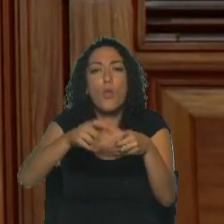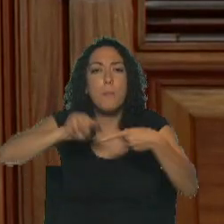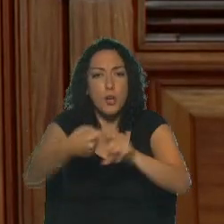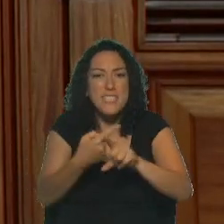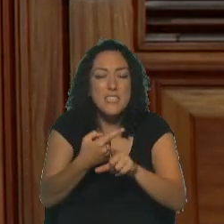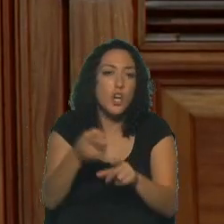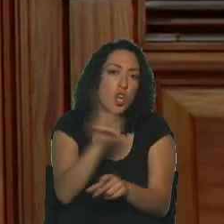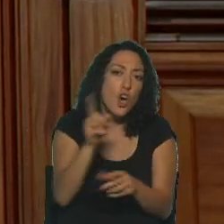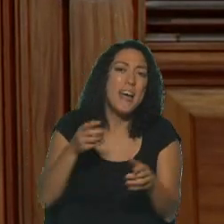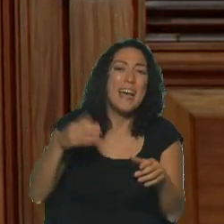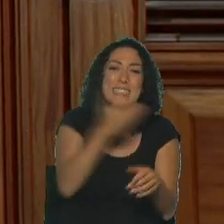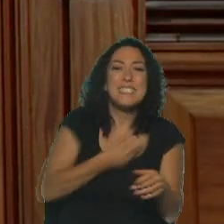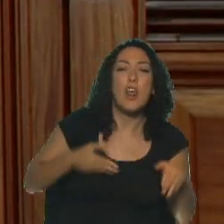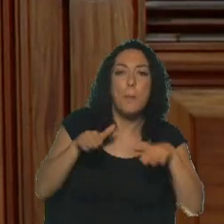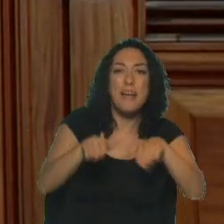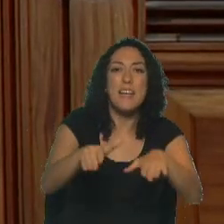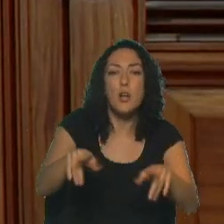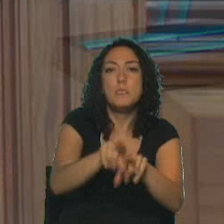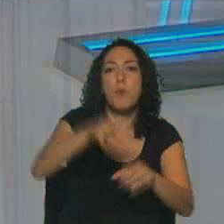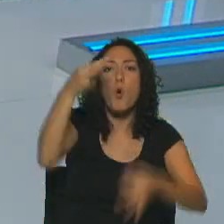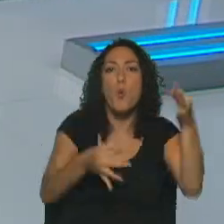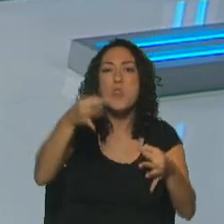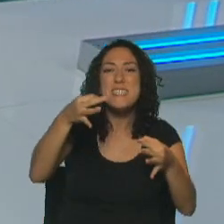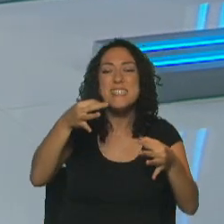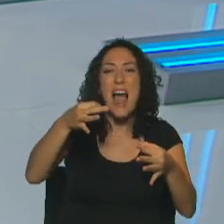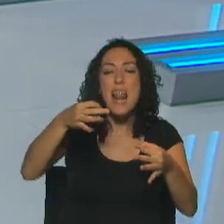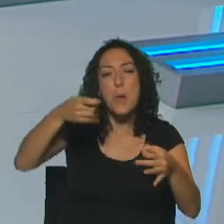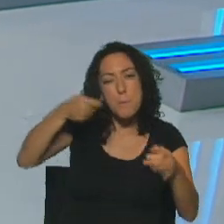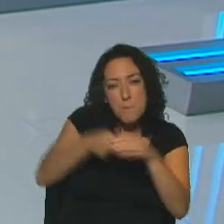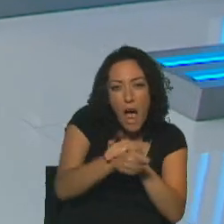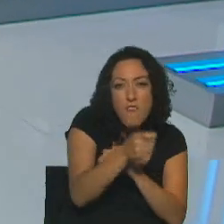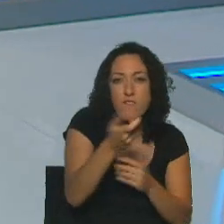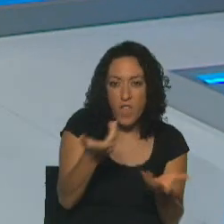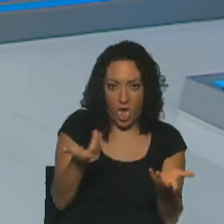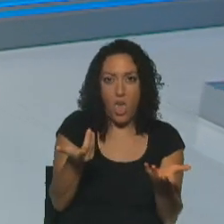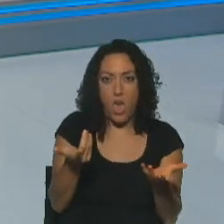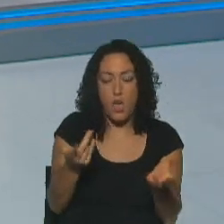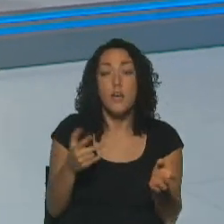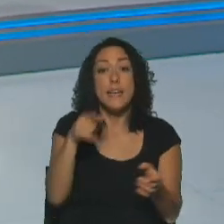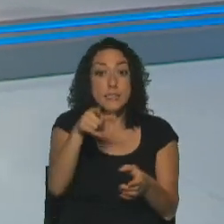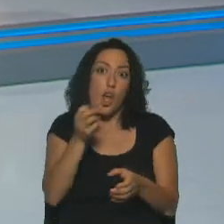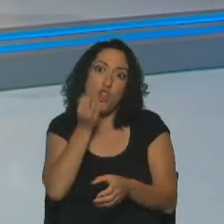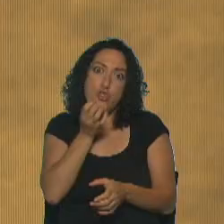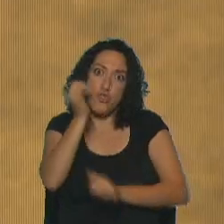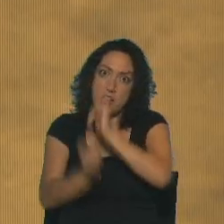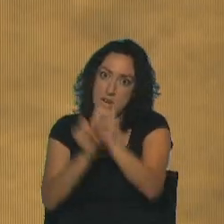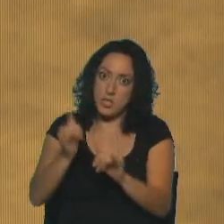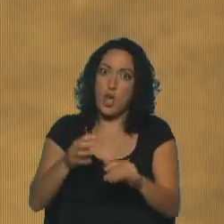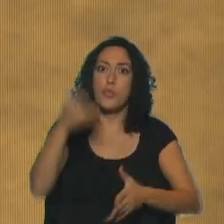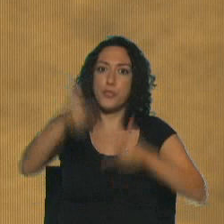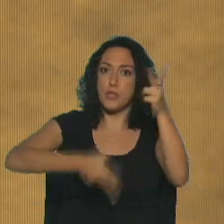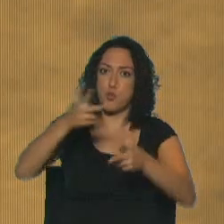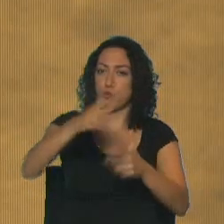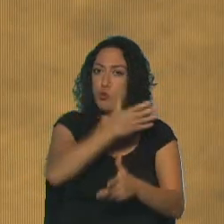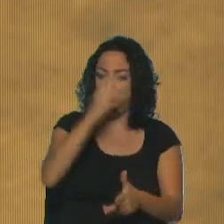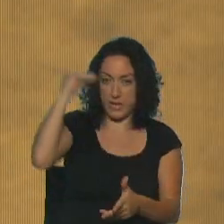y mafia judicial. Bueno, parte de las declaraciones, un encendido discurso